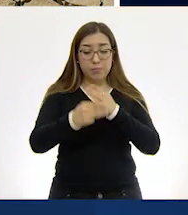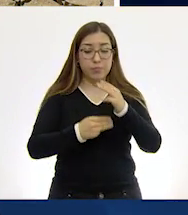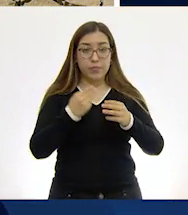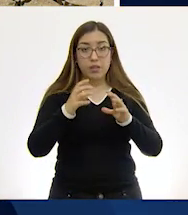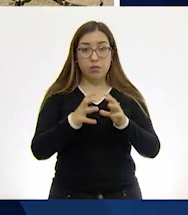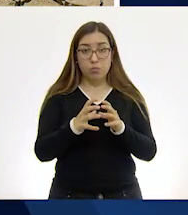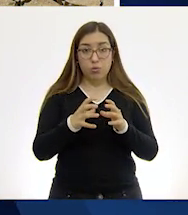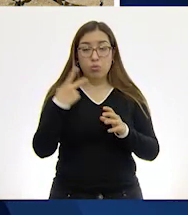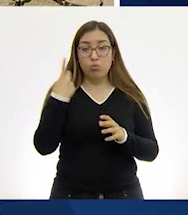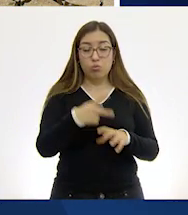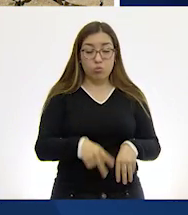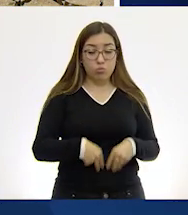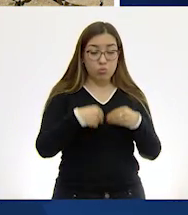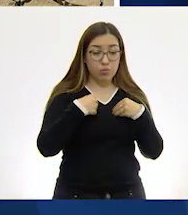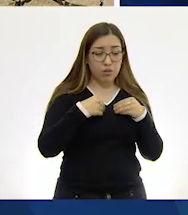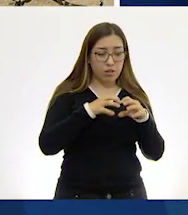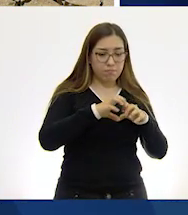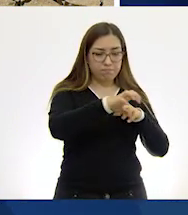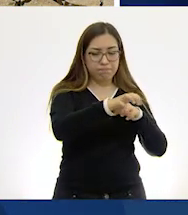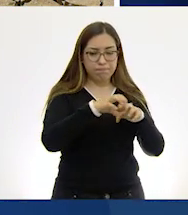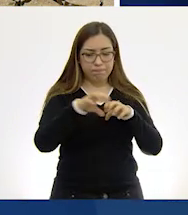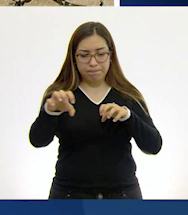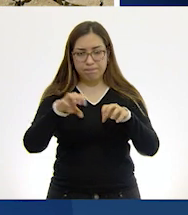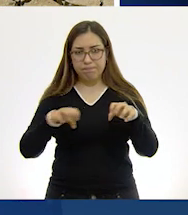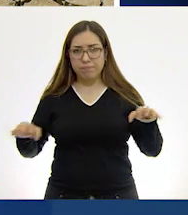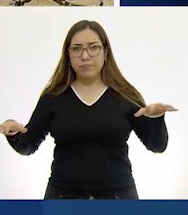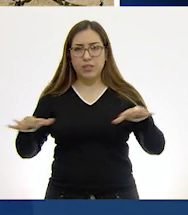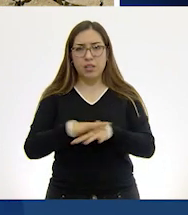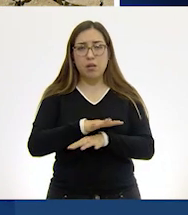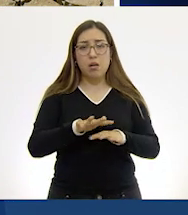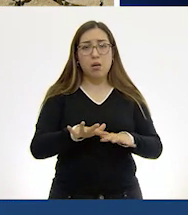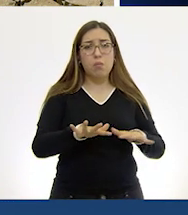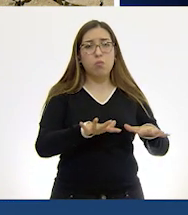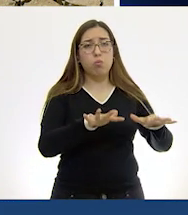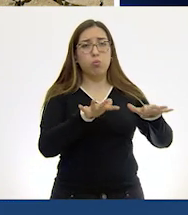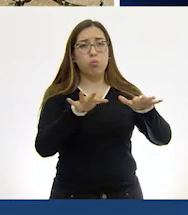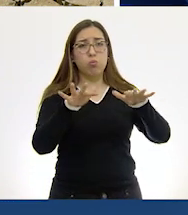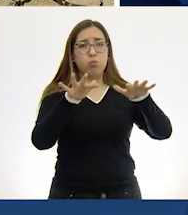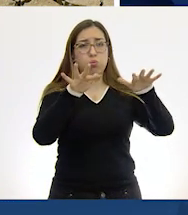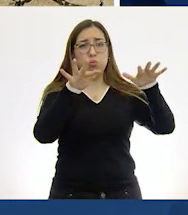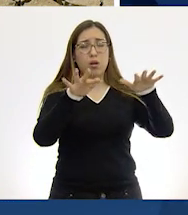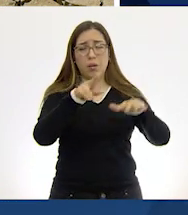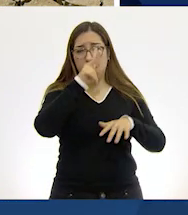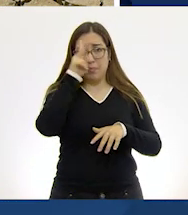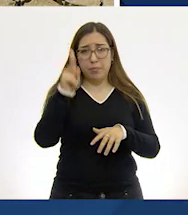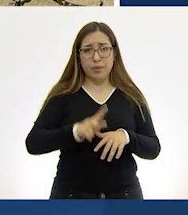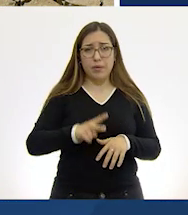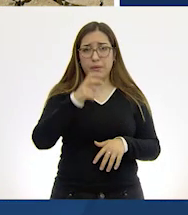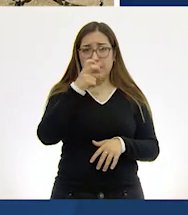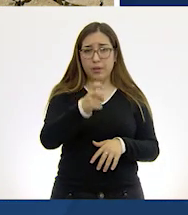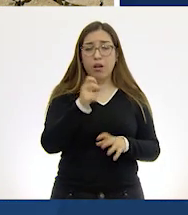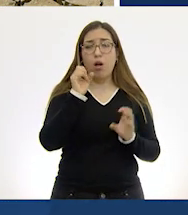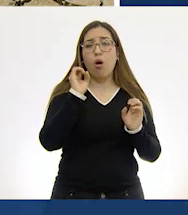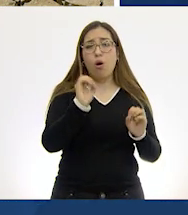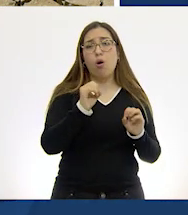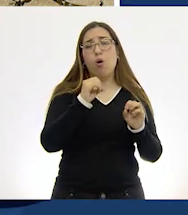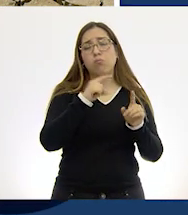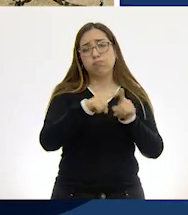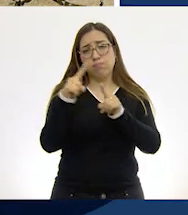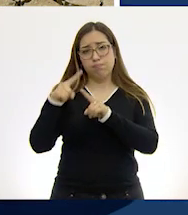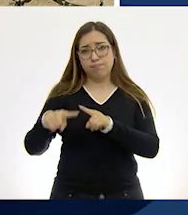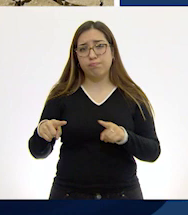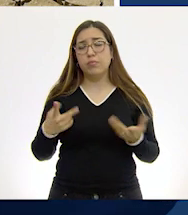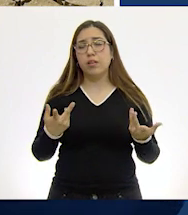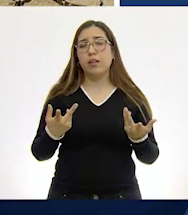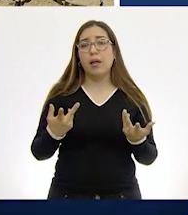ecosistemas y especies, aumento en el nivel del mar, desaparición de glaciares y de grandes extensiones de corales, climas impredecibles